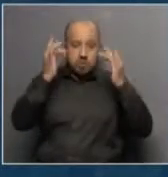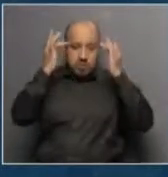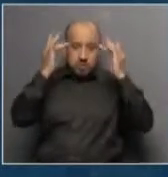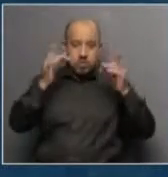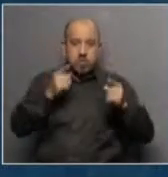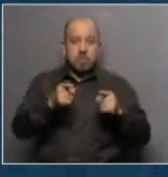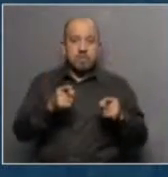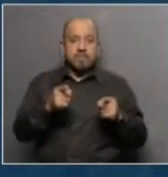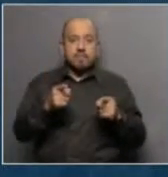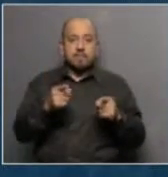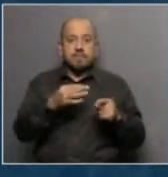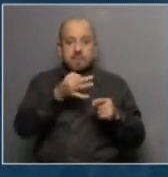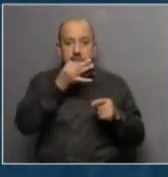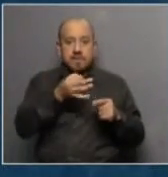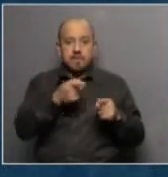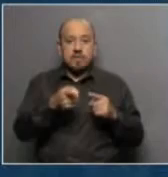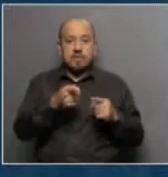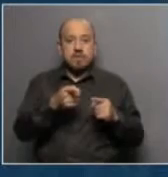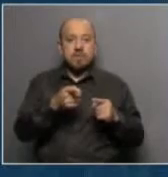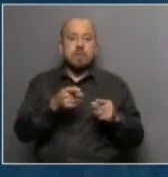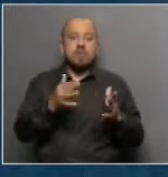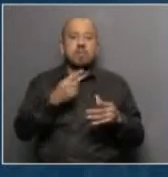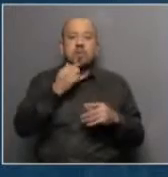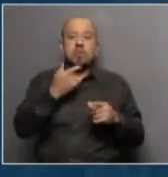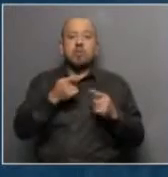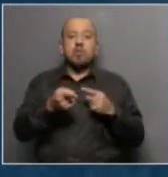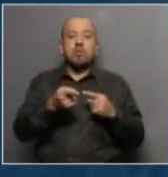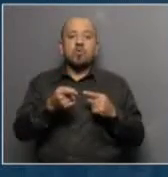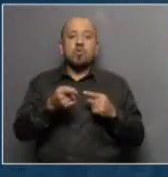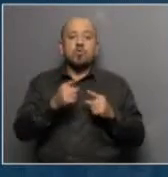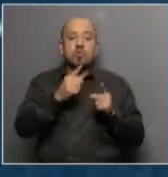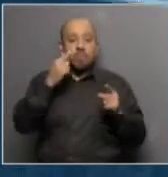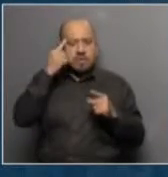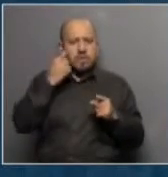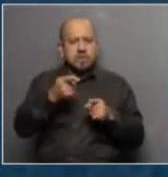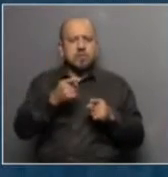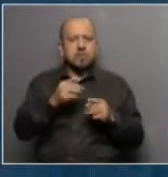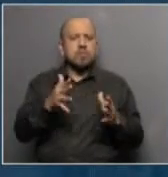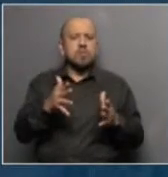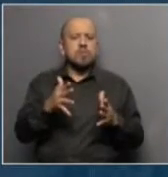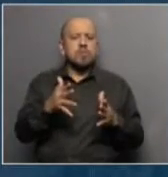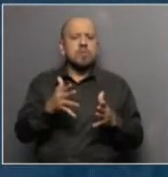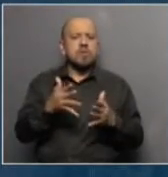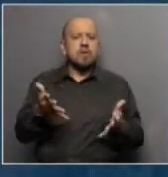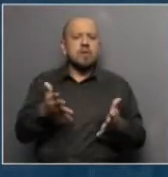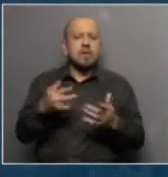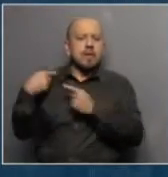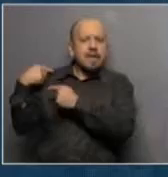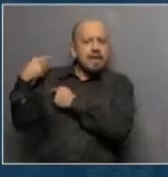etcétera, permea eso. Por ejemplo, nadie se pone a pensar en esto. ¿Qué mérito es